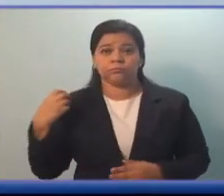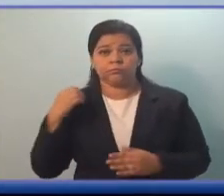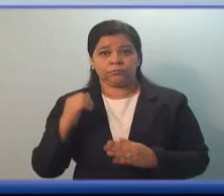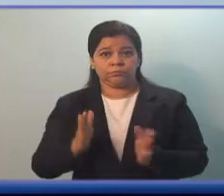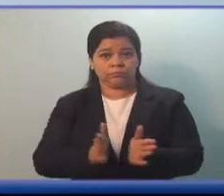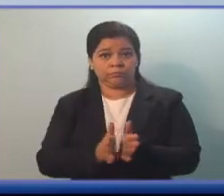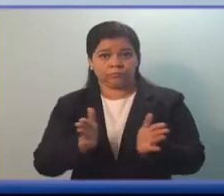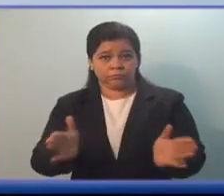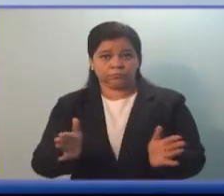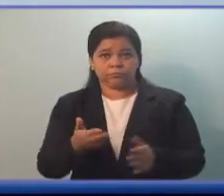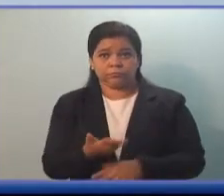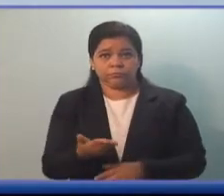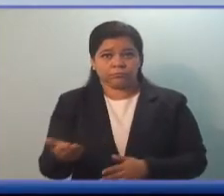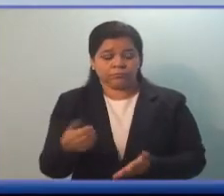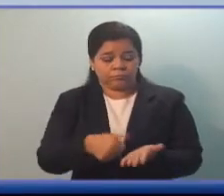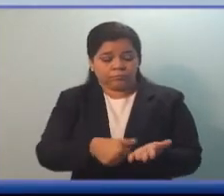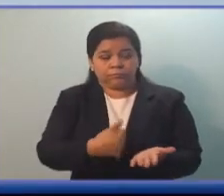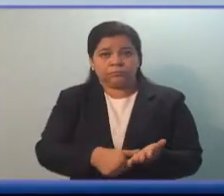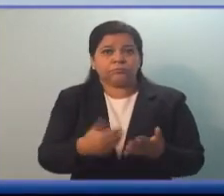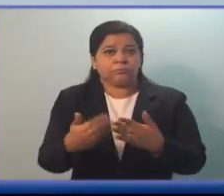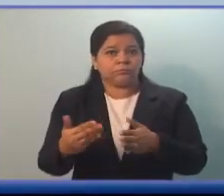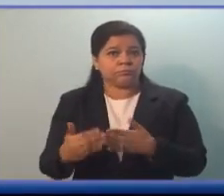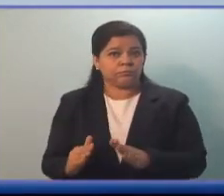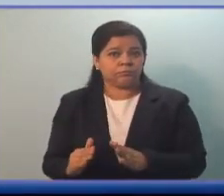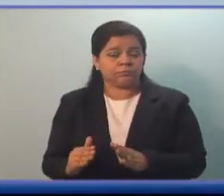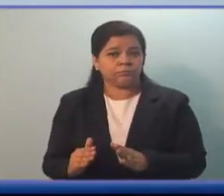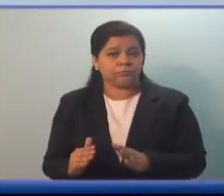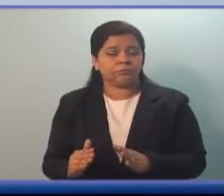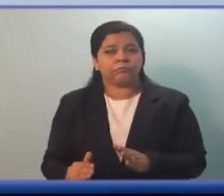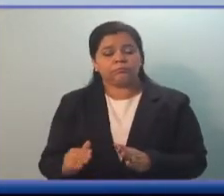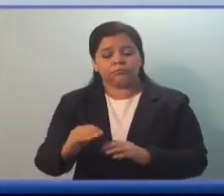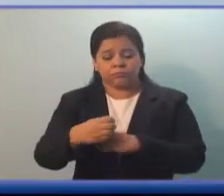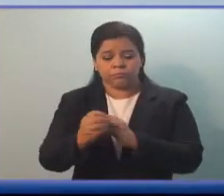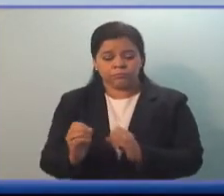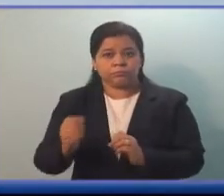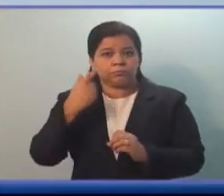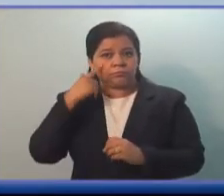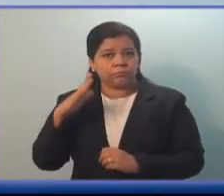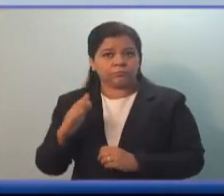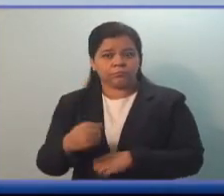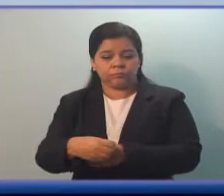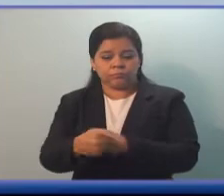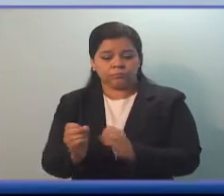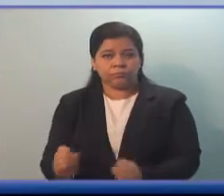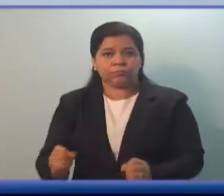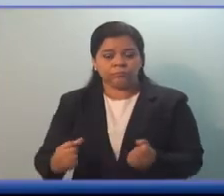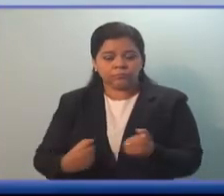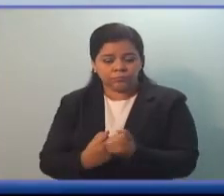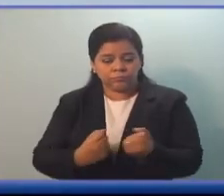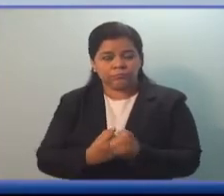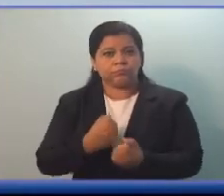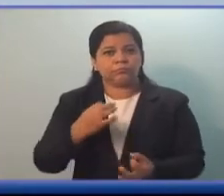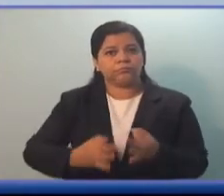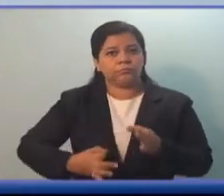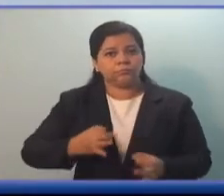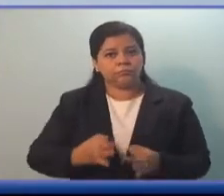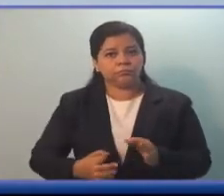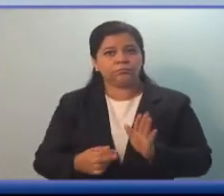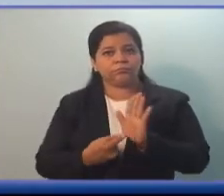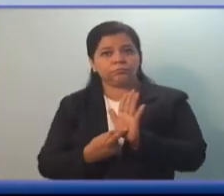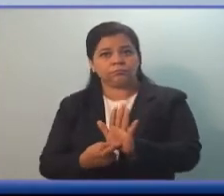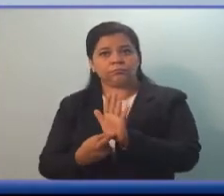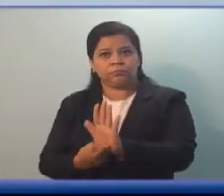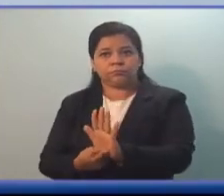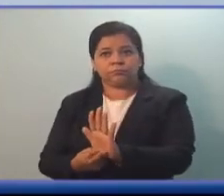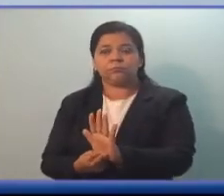dependen una serie de unidades, por ejemplo la Unidad de Asistencia Jurídica Legal, que en ella está la representación